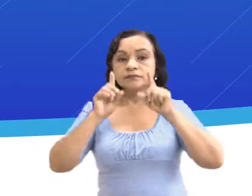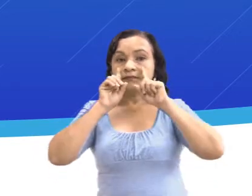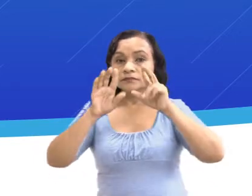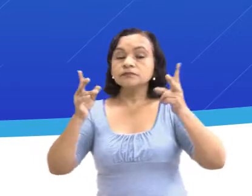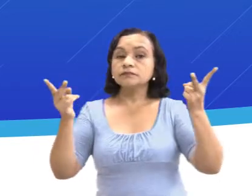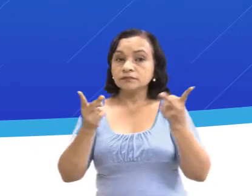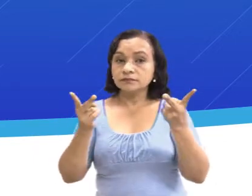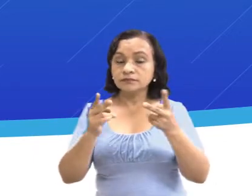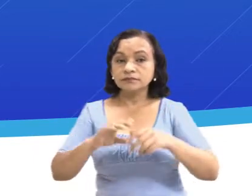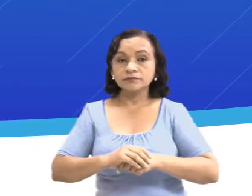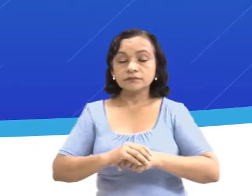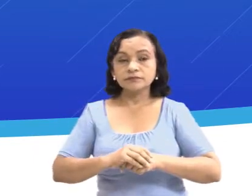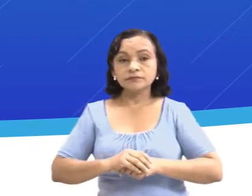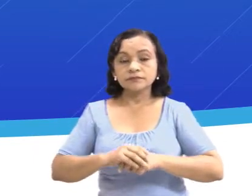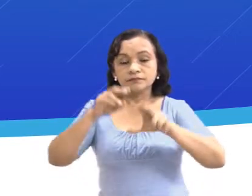Prevenir es vivir.